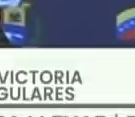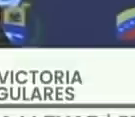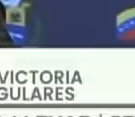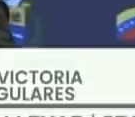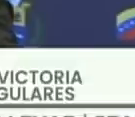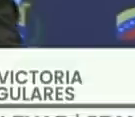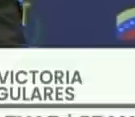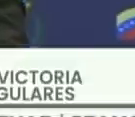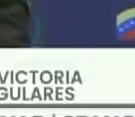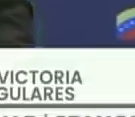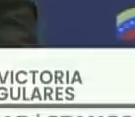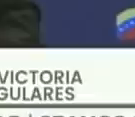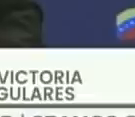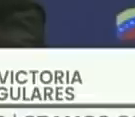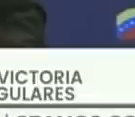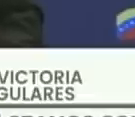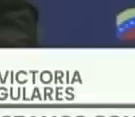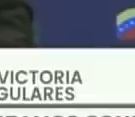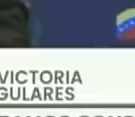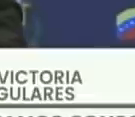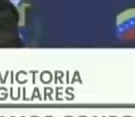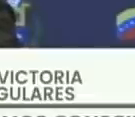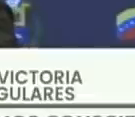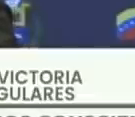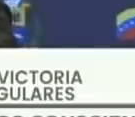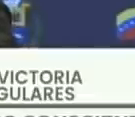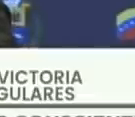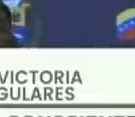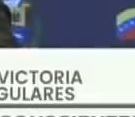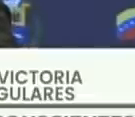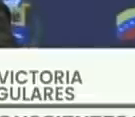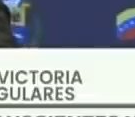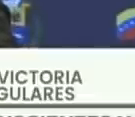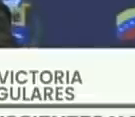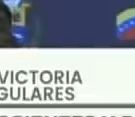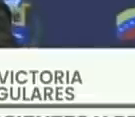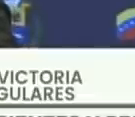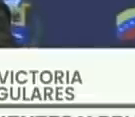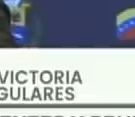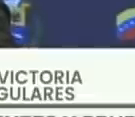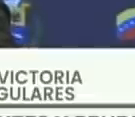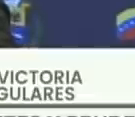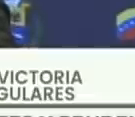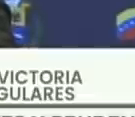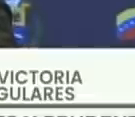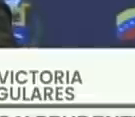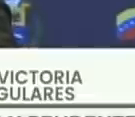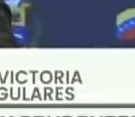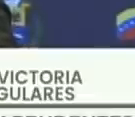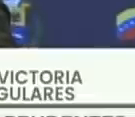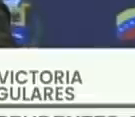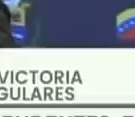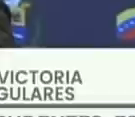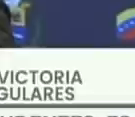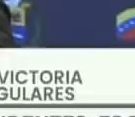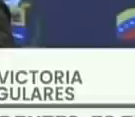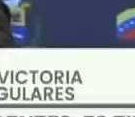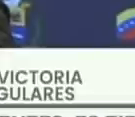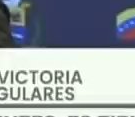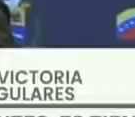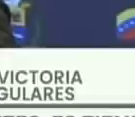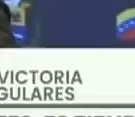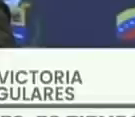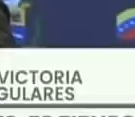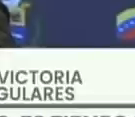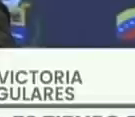con absoluto conocimiento de causa, porque compartí con el comandante Chávez sus momentos más duros de convalecencia, de salud, que cuando